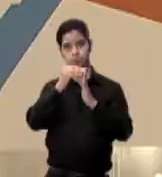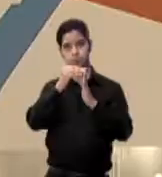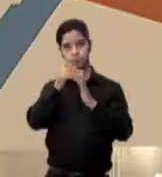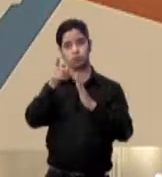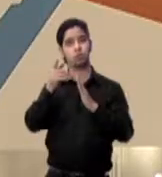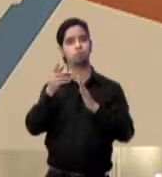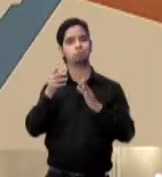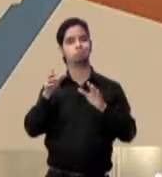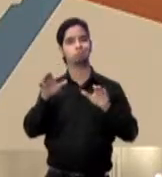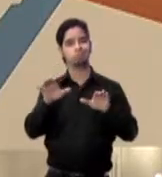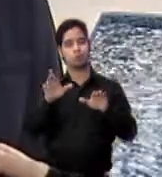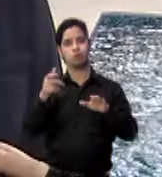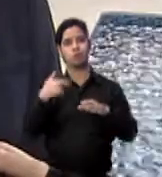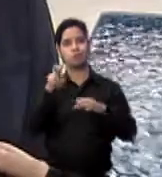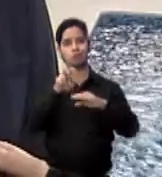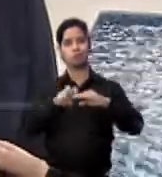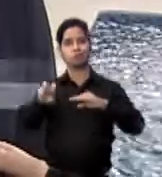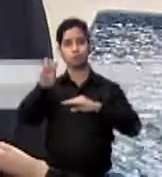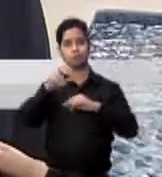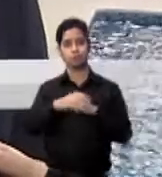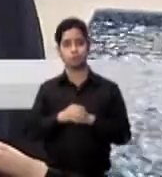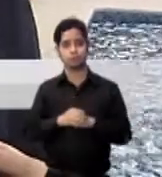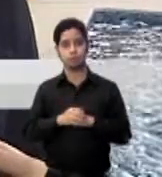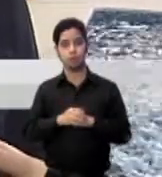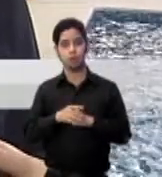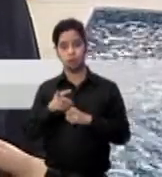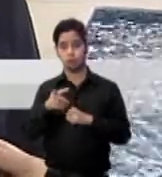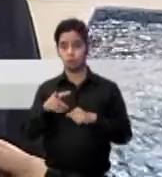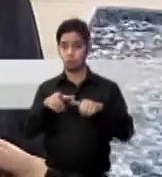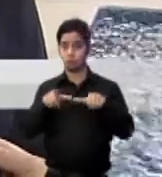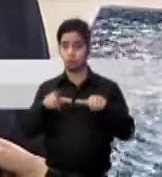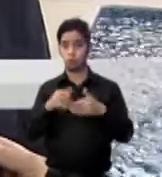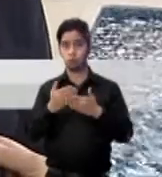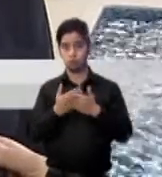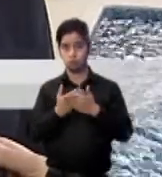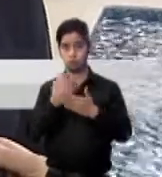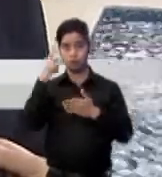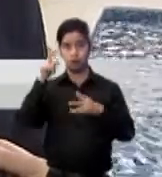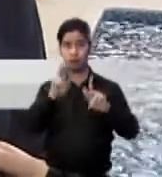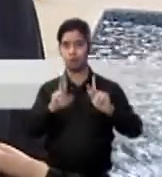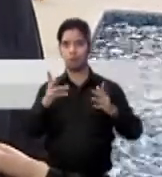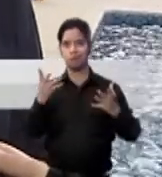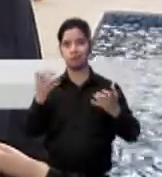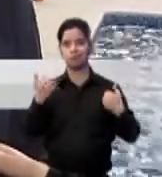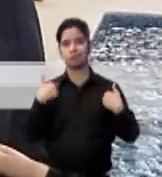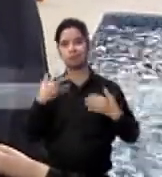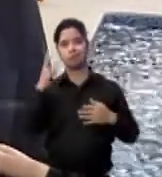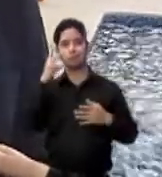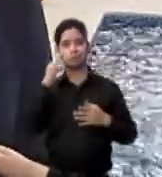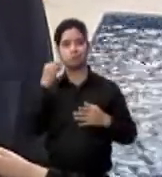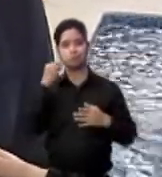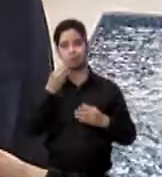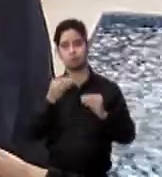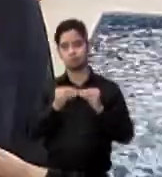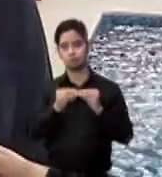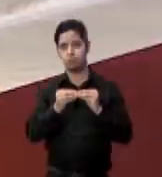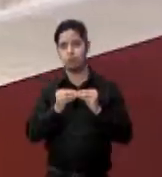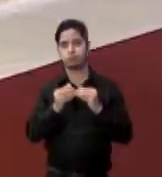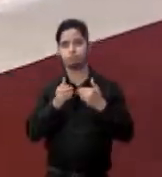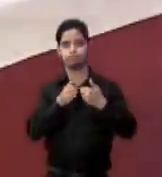de turismo. Este tipo de hospedería pues apela a las personas que quieren tener una experiencia más